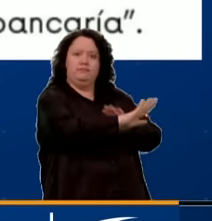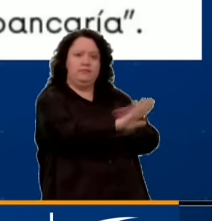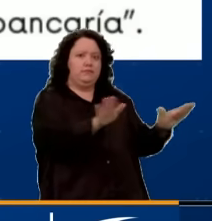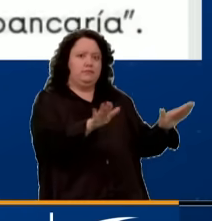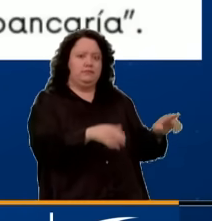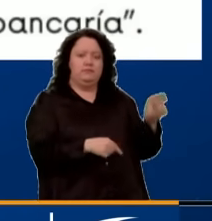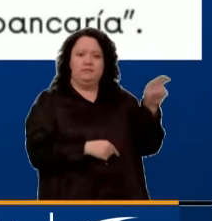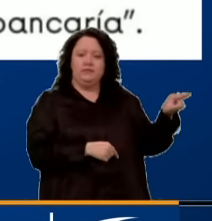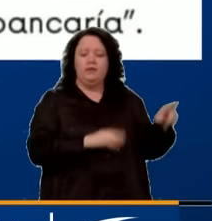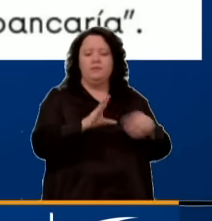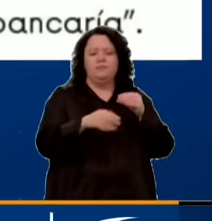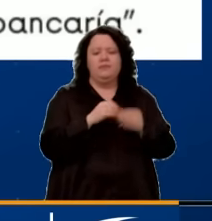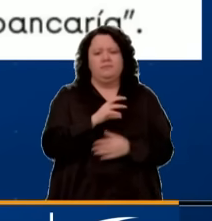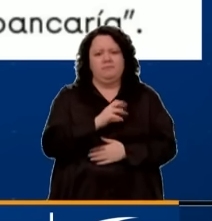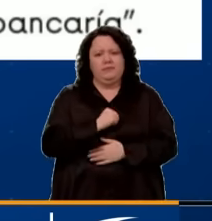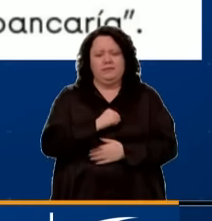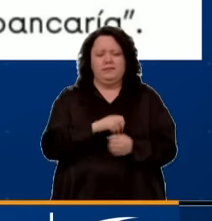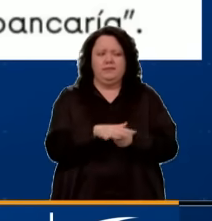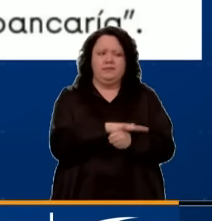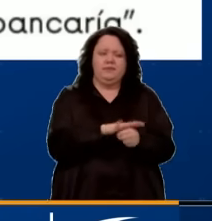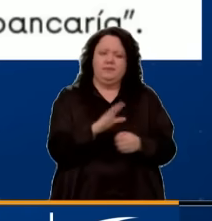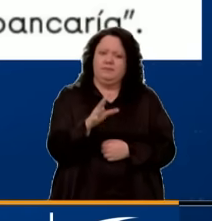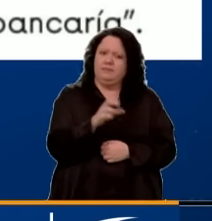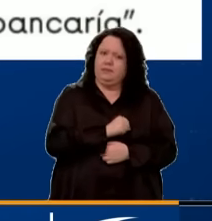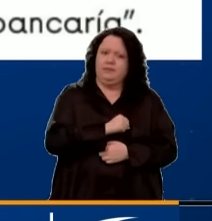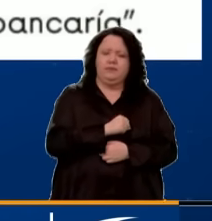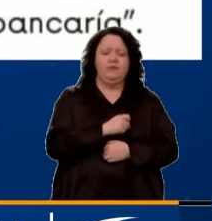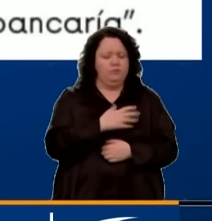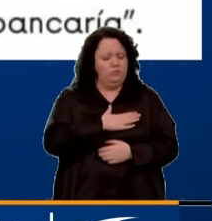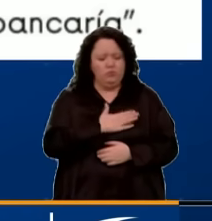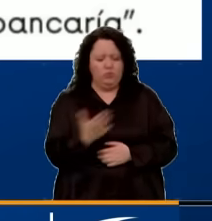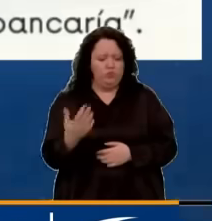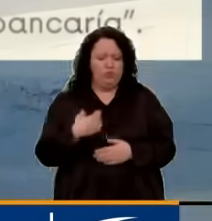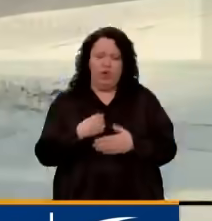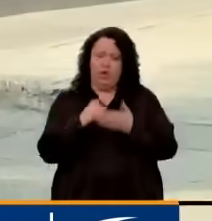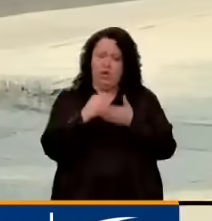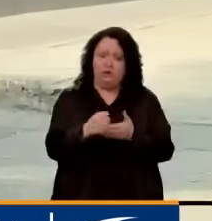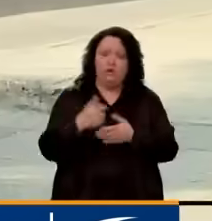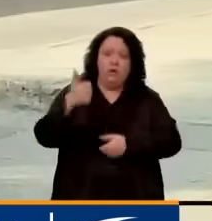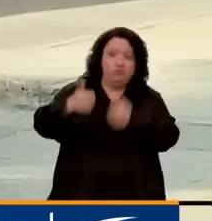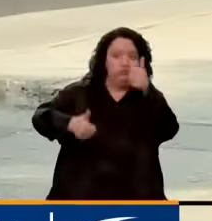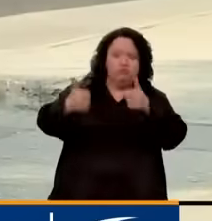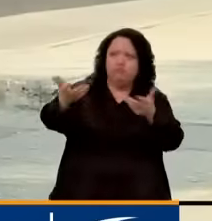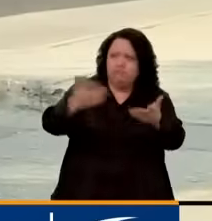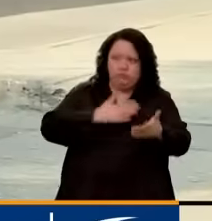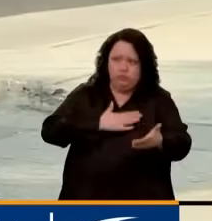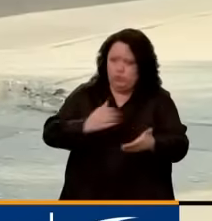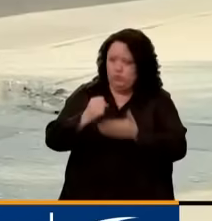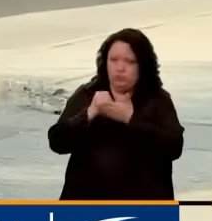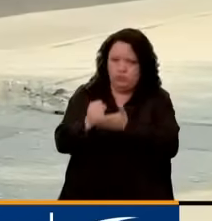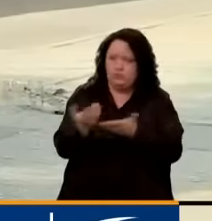Además, lamentan esta situación y que están dispuestos a colaborar con las autoridades